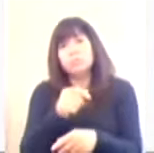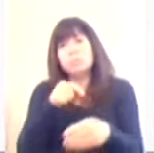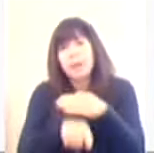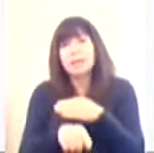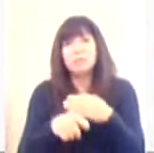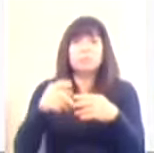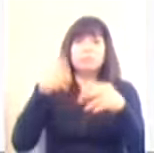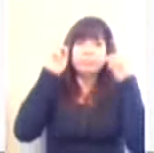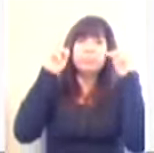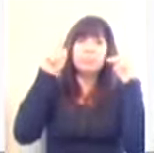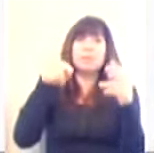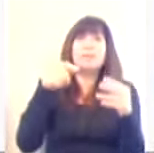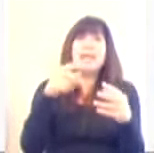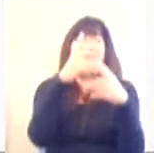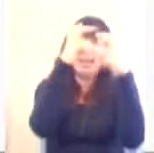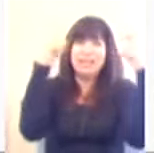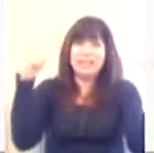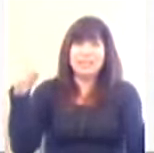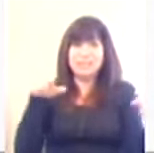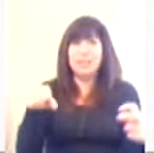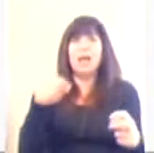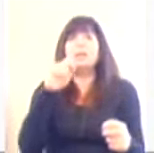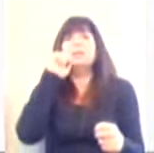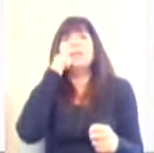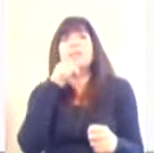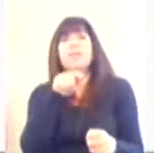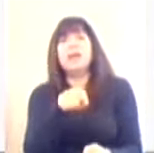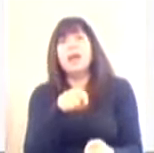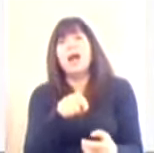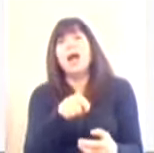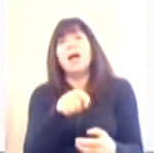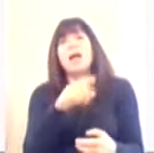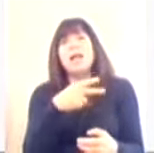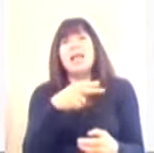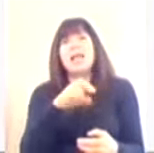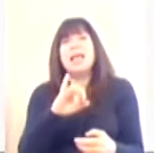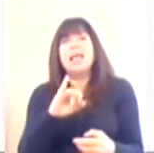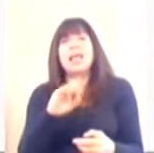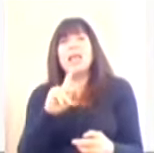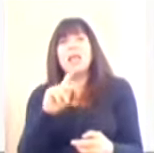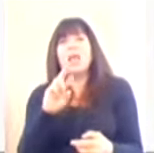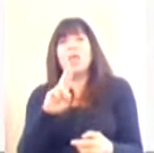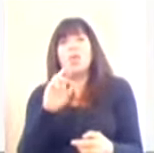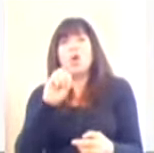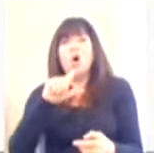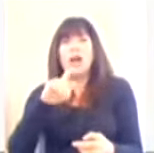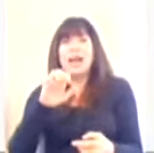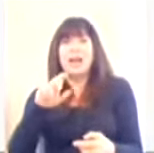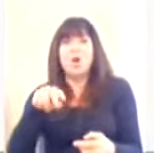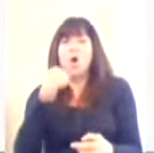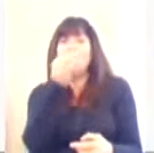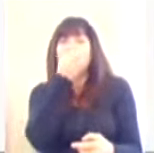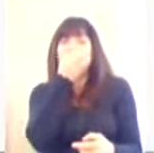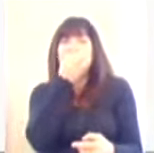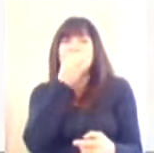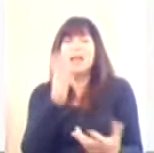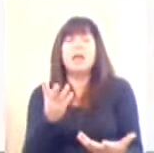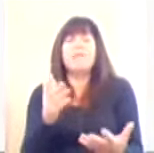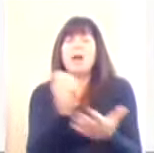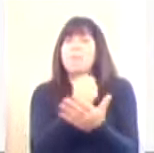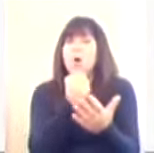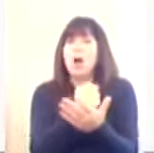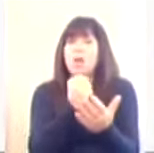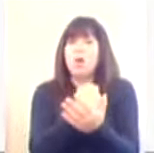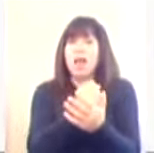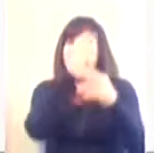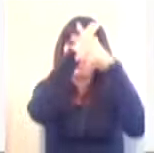privado. La carga cero emisiones, por ejemplo, con hidrógeno verde que se produce con electricidad renovable, y que nos va a llevar a que la